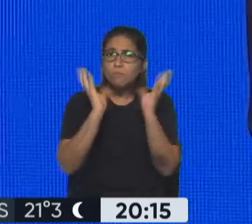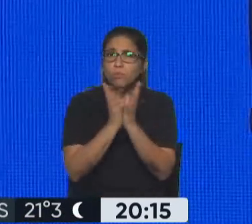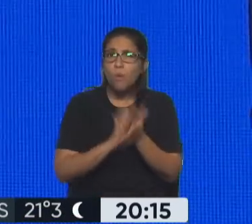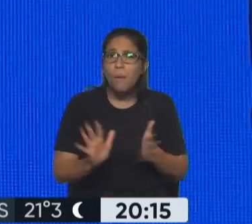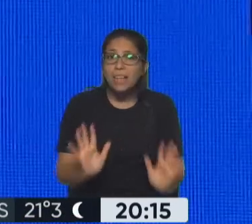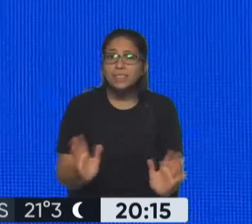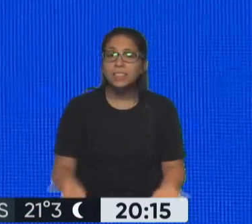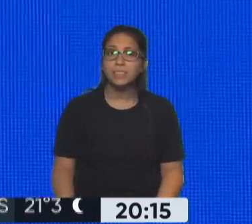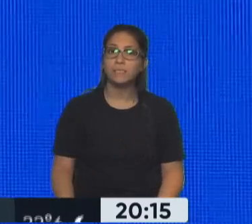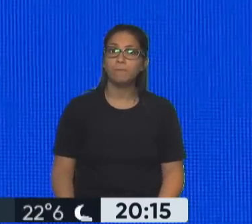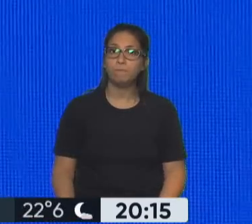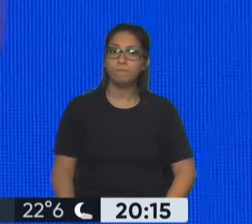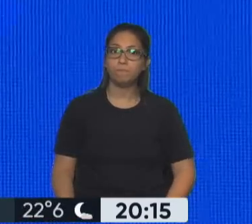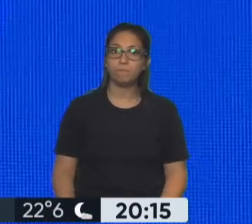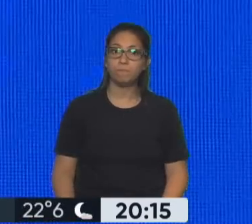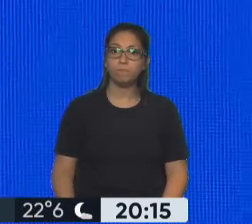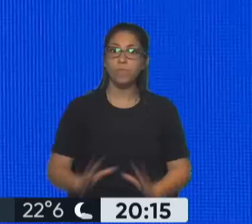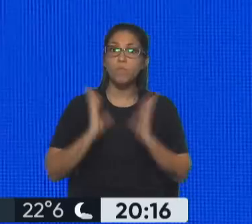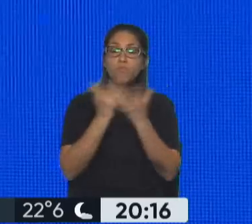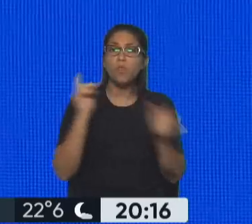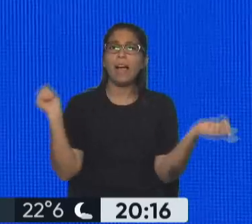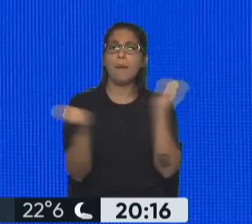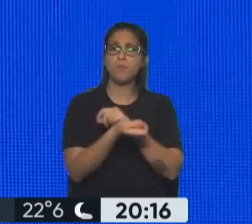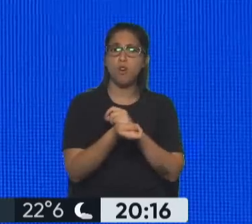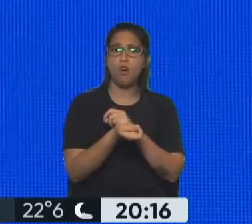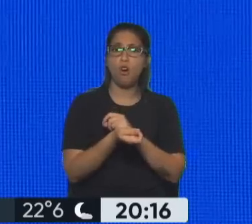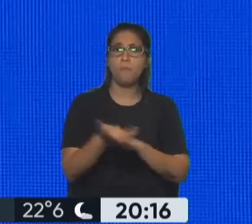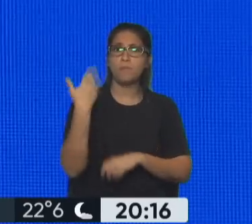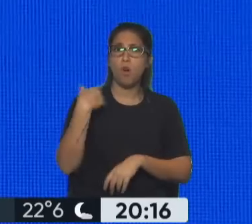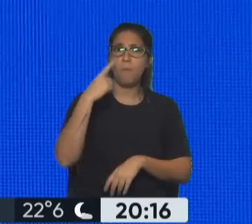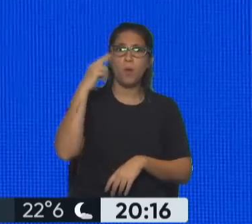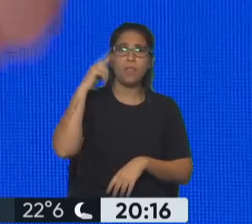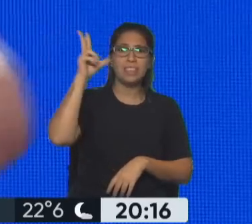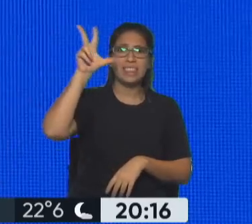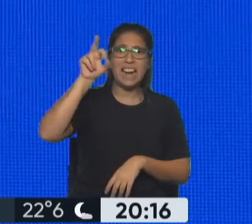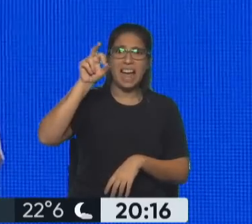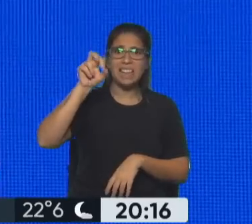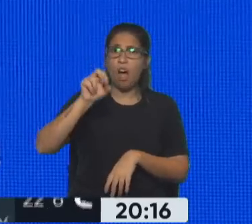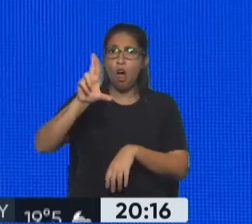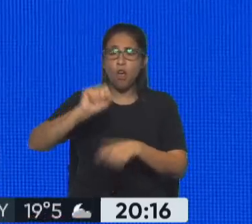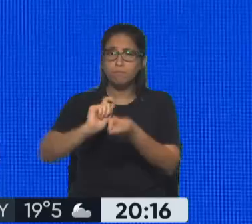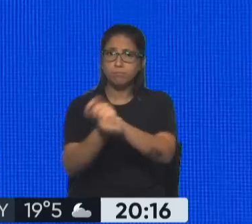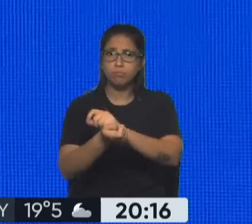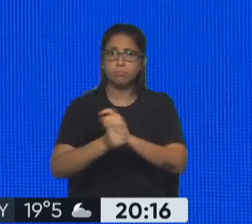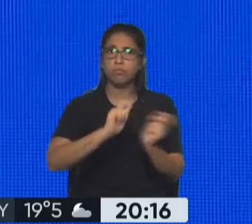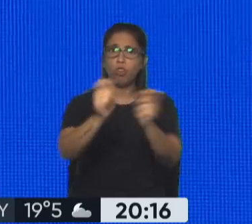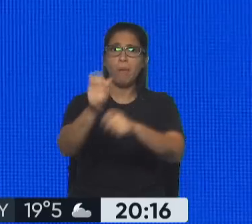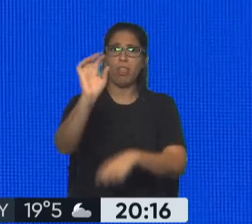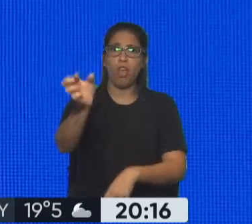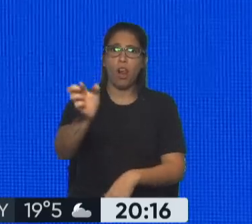nuevo. El mundo cambió con el crack del 30, cuando se cayó el patrón oro y fue sustituido por el patrón